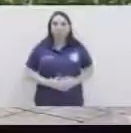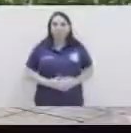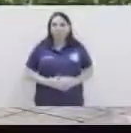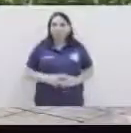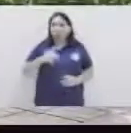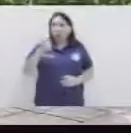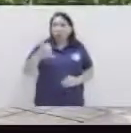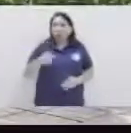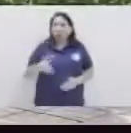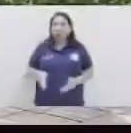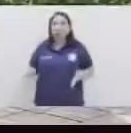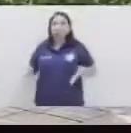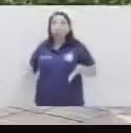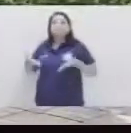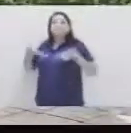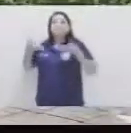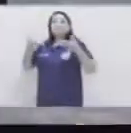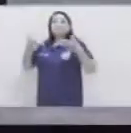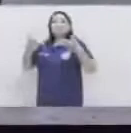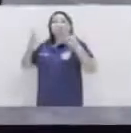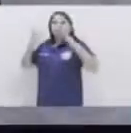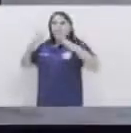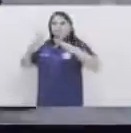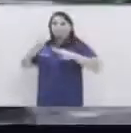al otro lado,